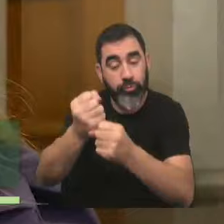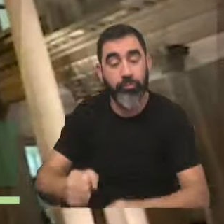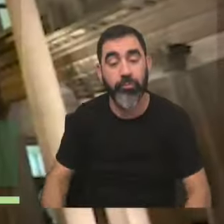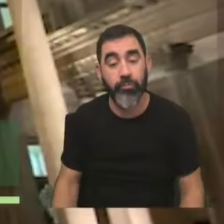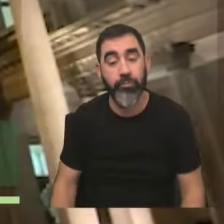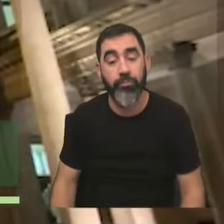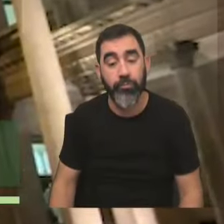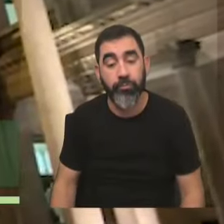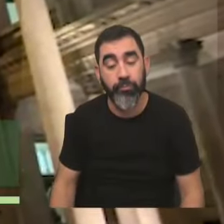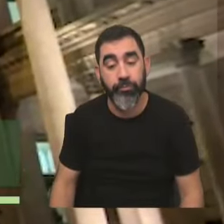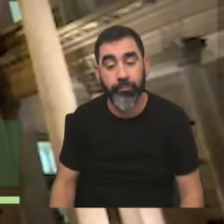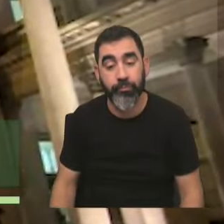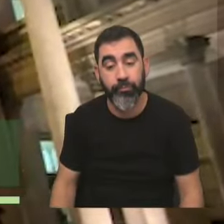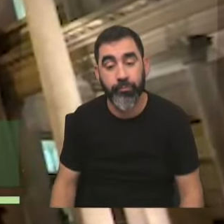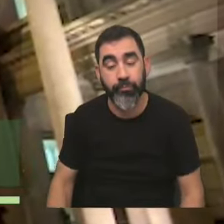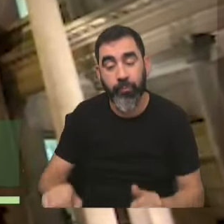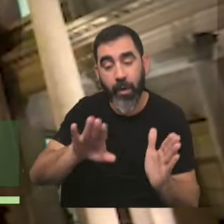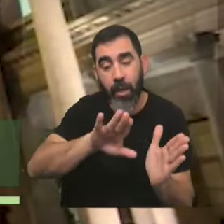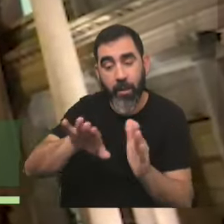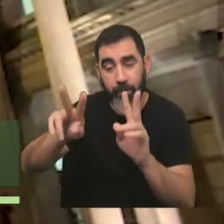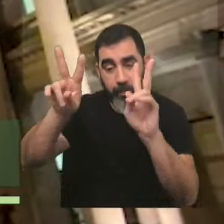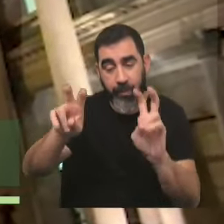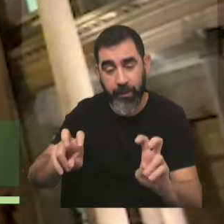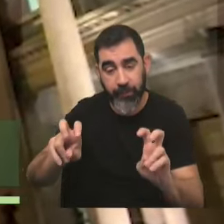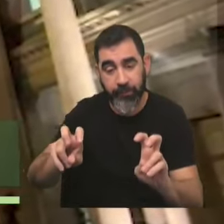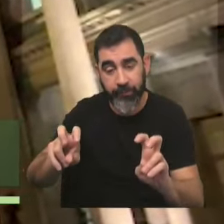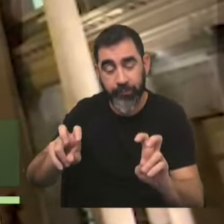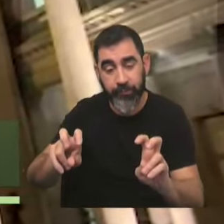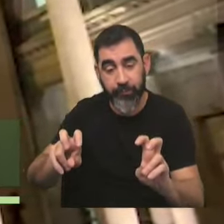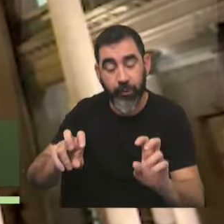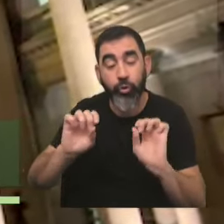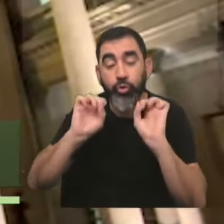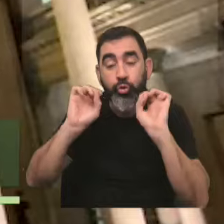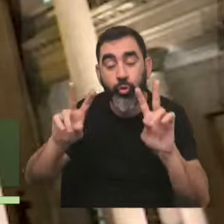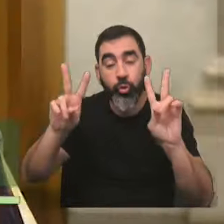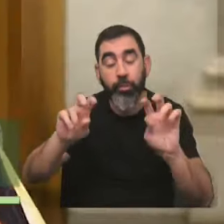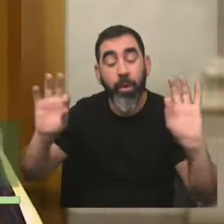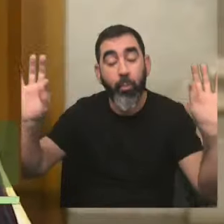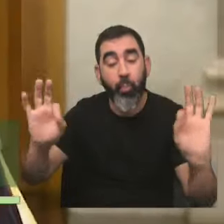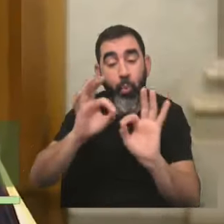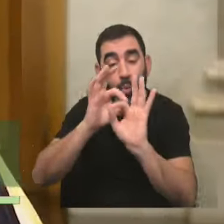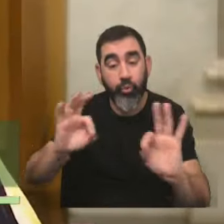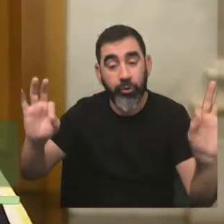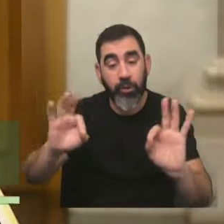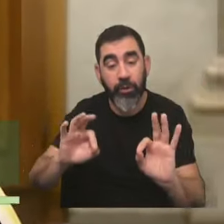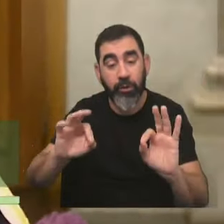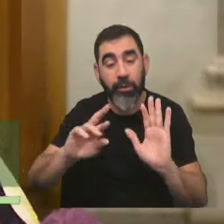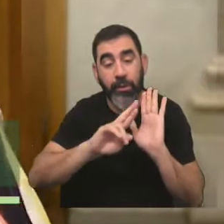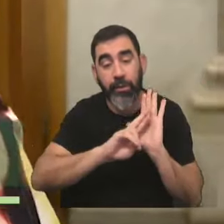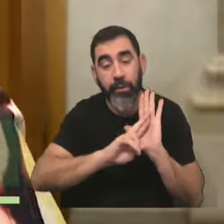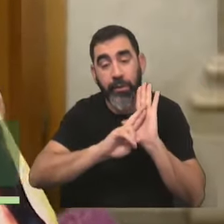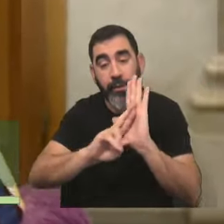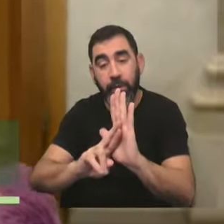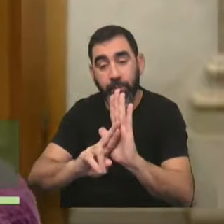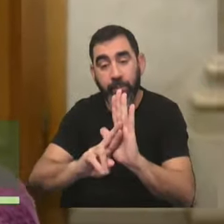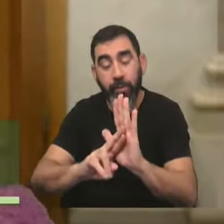lucha del que estábamos hablando Más allá de esto que tiene que ver con estrictamente lo musical la representatividad de la